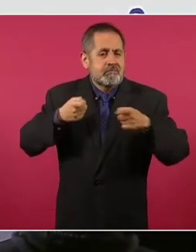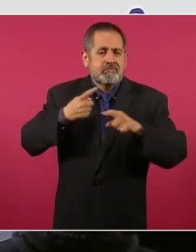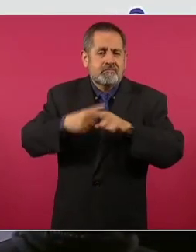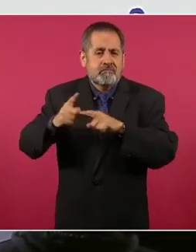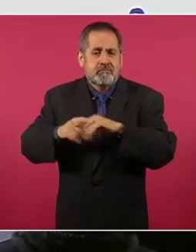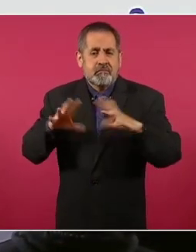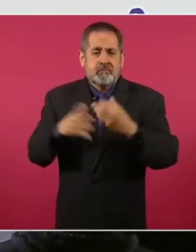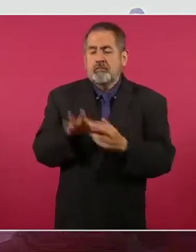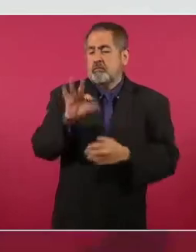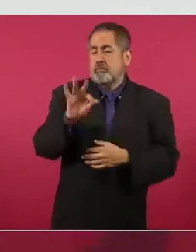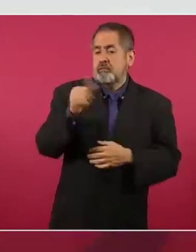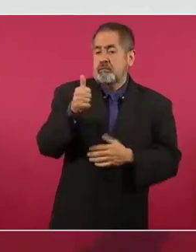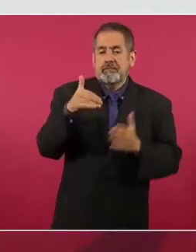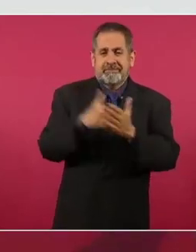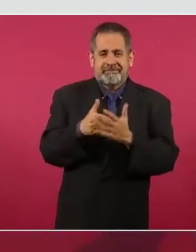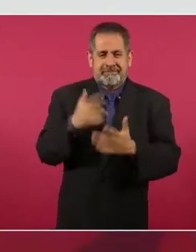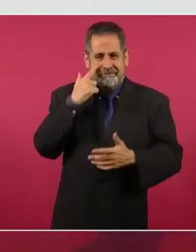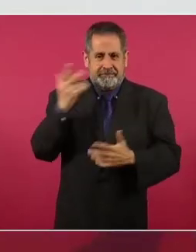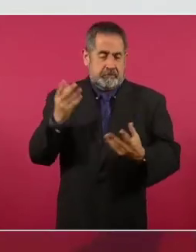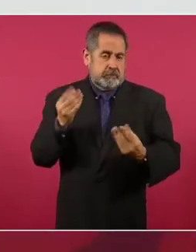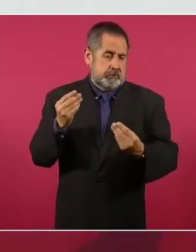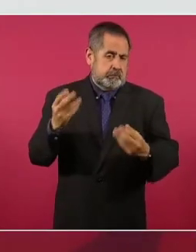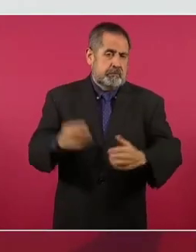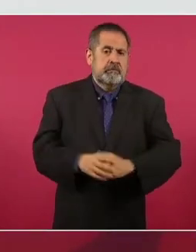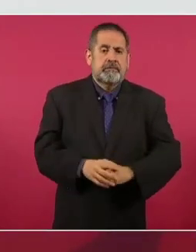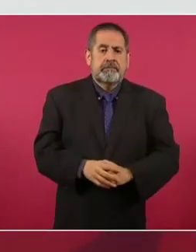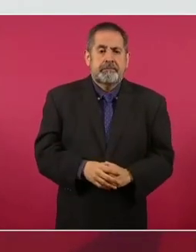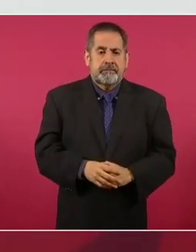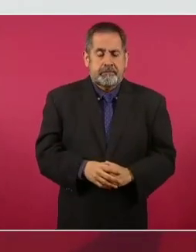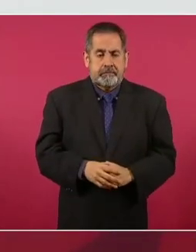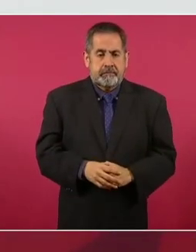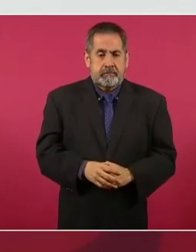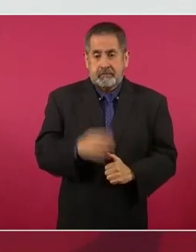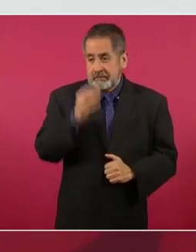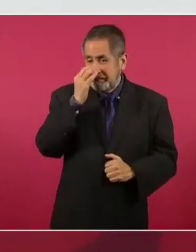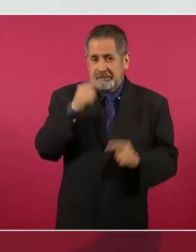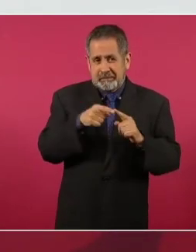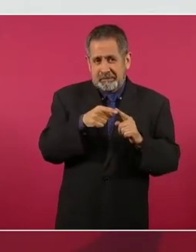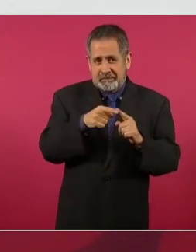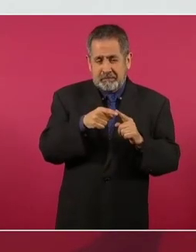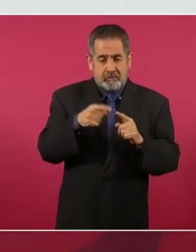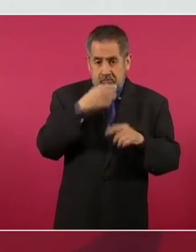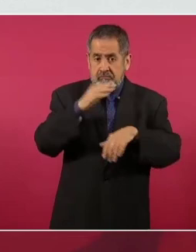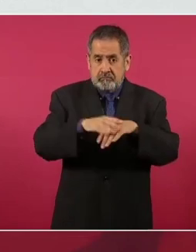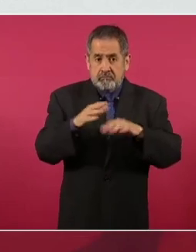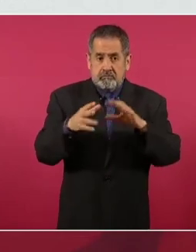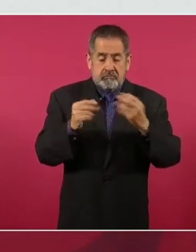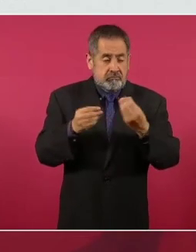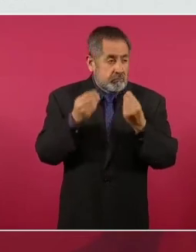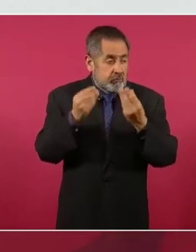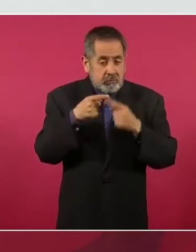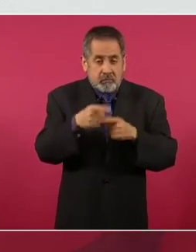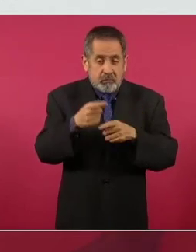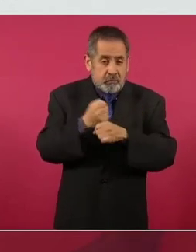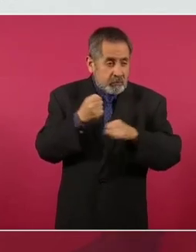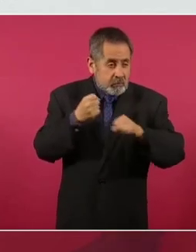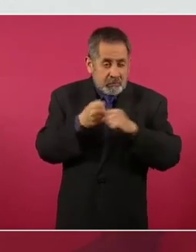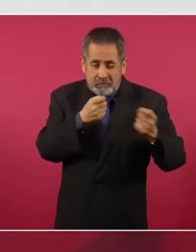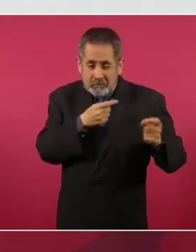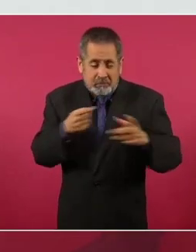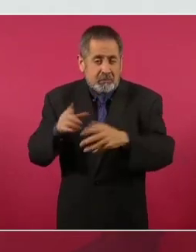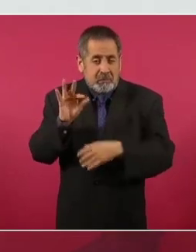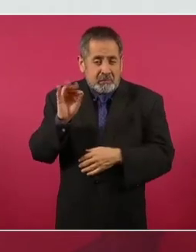46 mil, números redondos. En un corto periodo, digo, para que ustedes se den una idea del tamaño, de la importancia que tiene esto